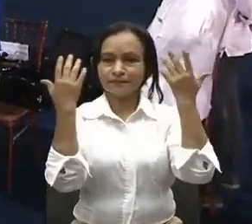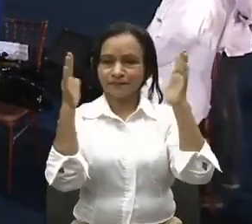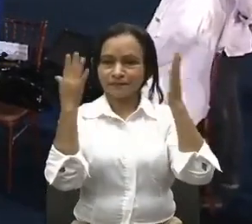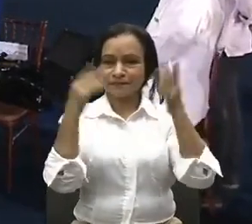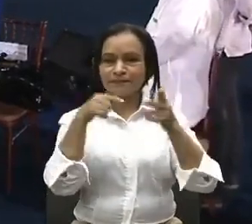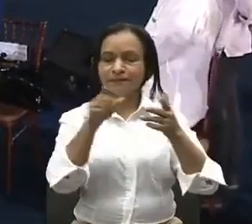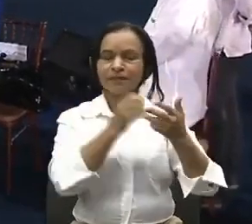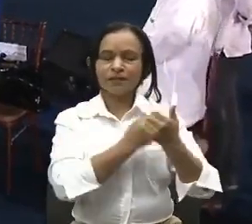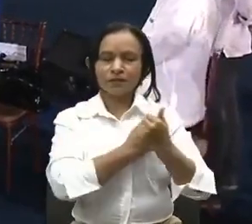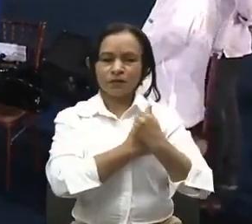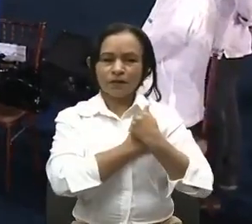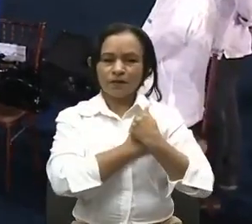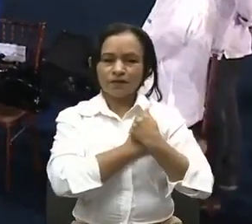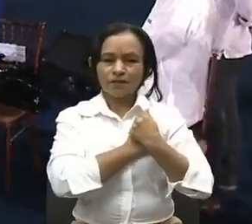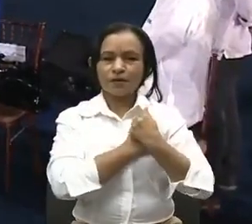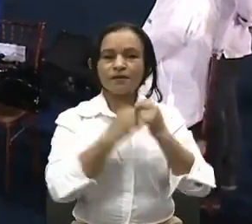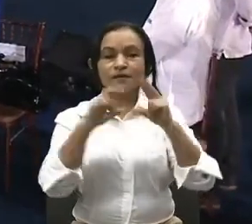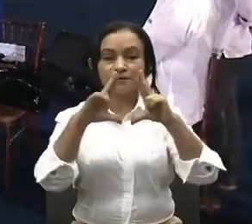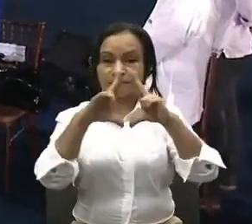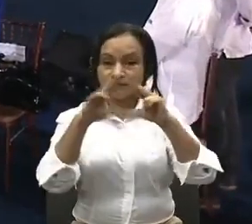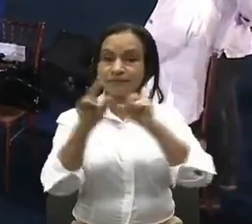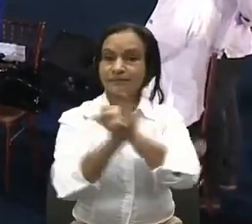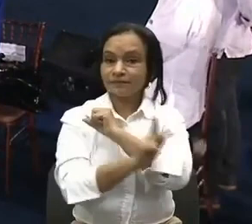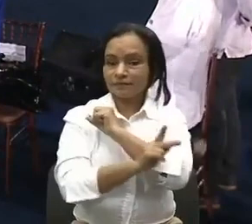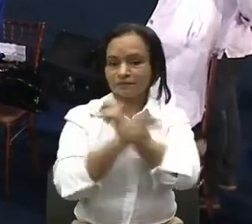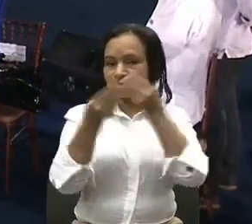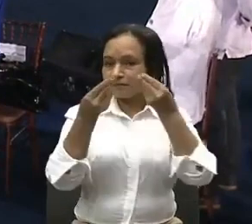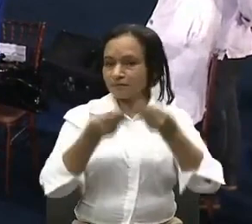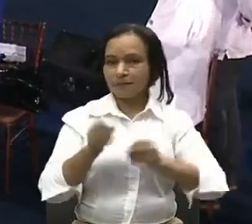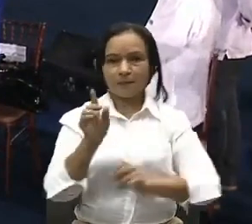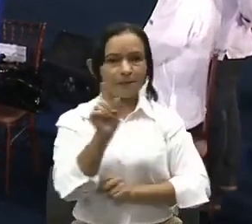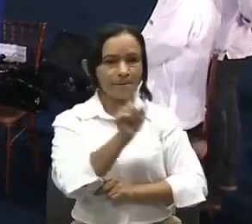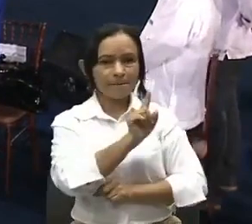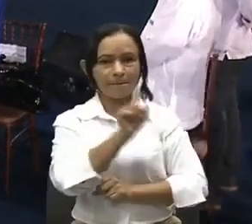y su amor a Nicaragua, no lo perdió.